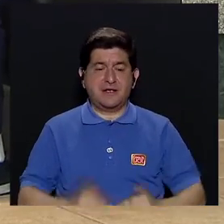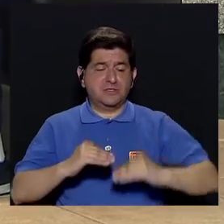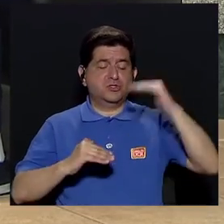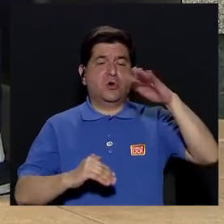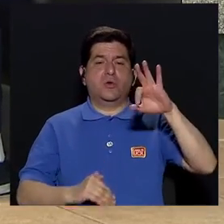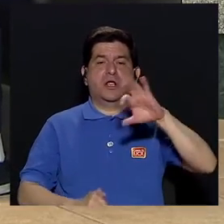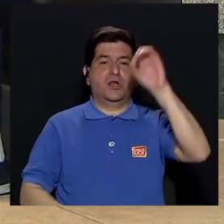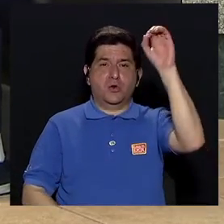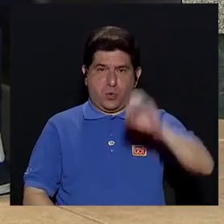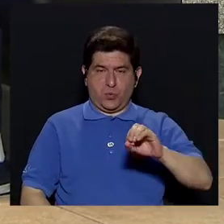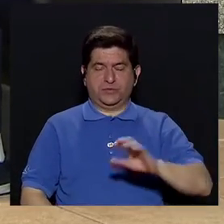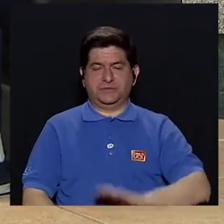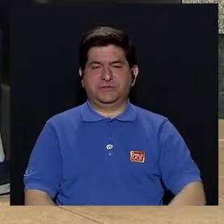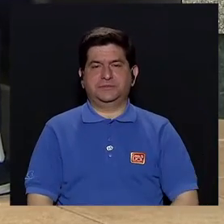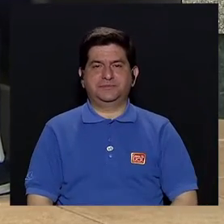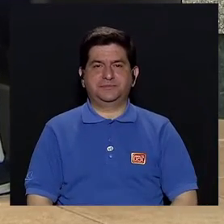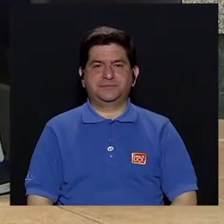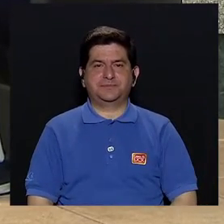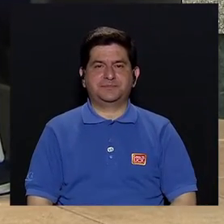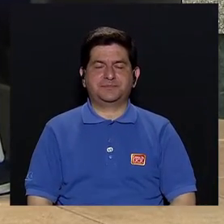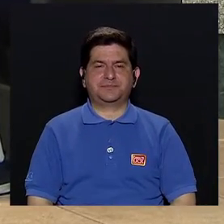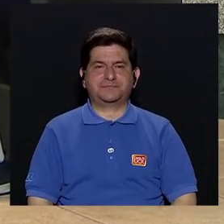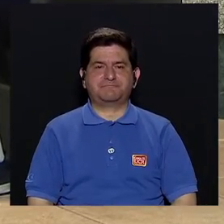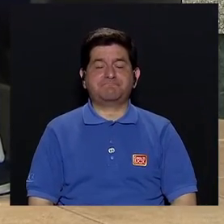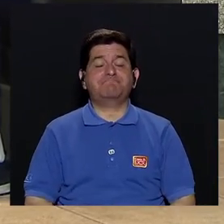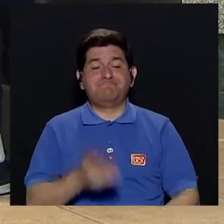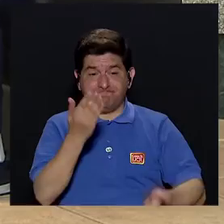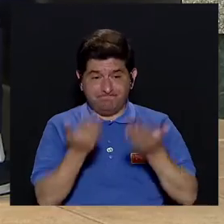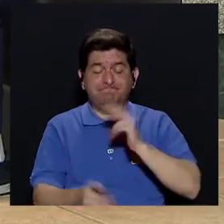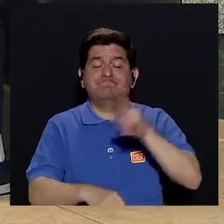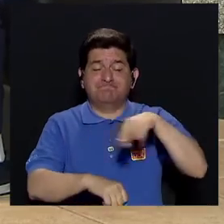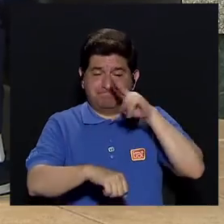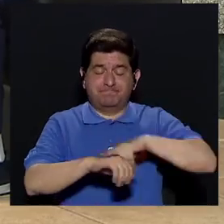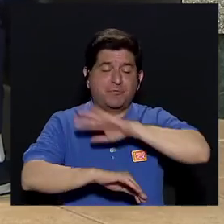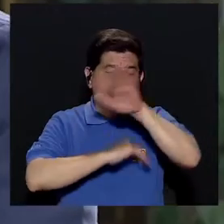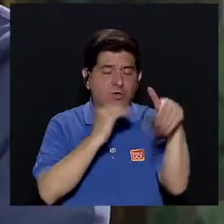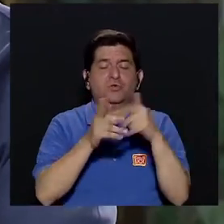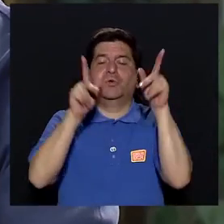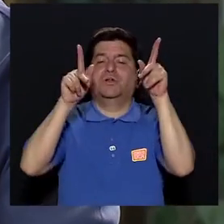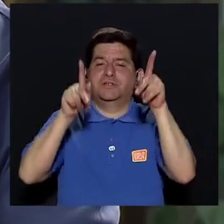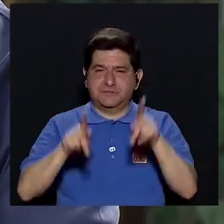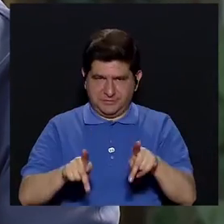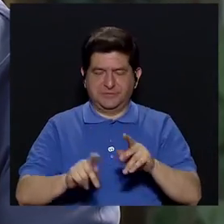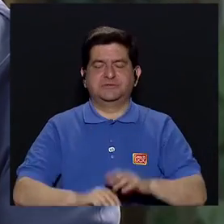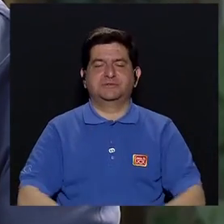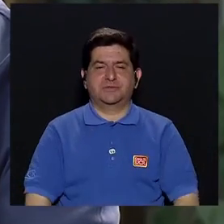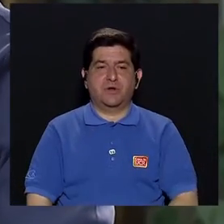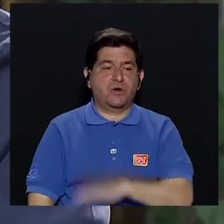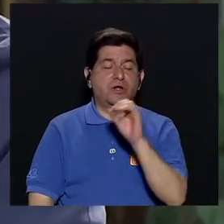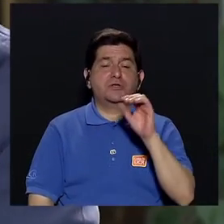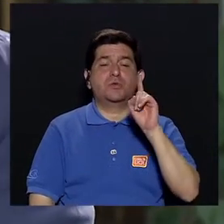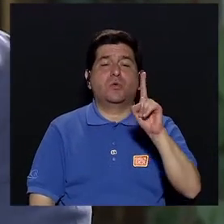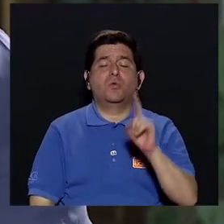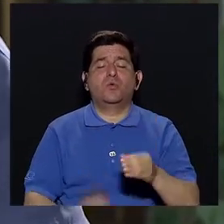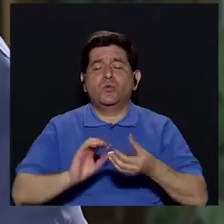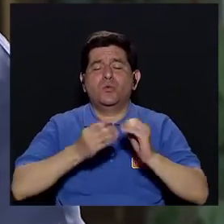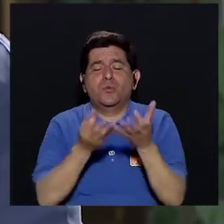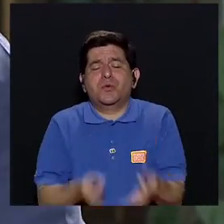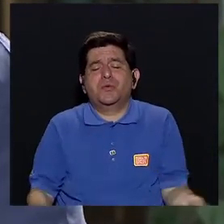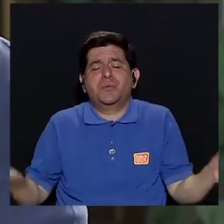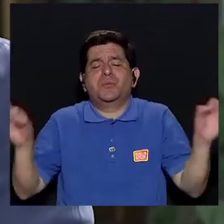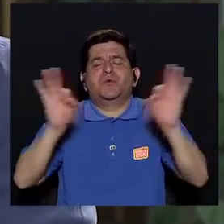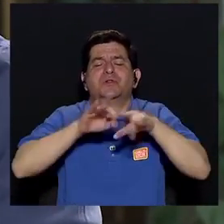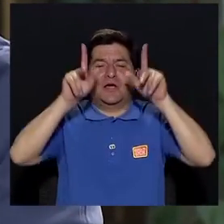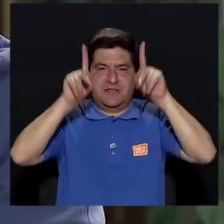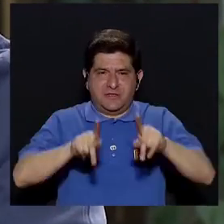supera el 90%, ¿verdad? Entonces, es muy probable que todas las personas o una gran cantidad